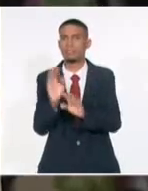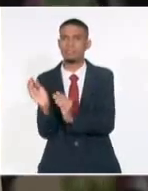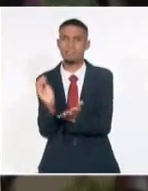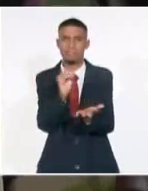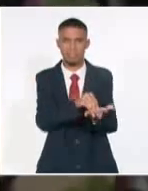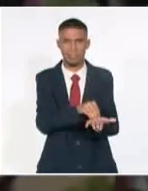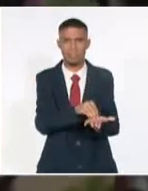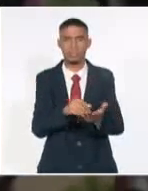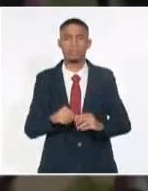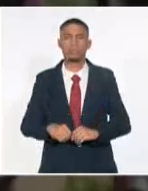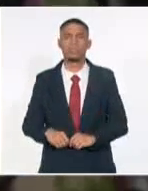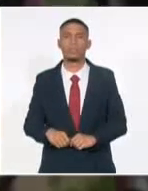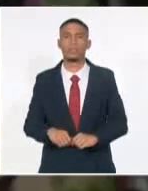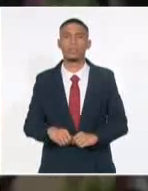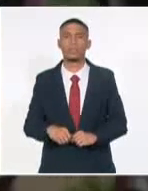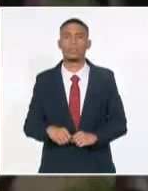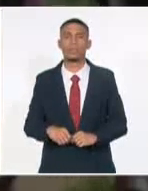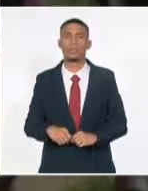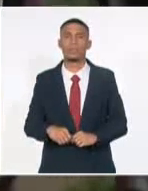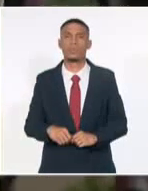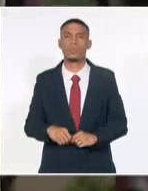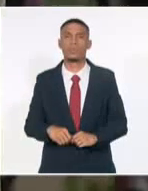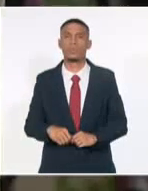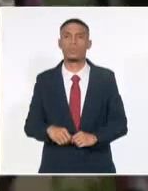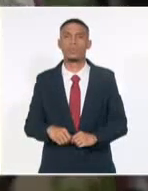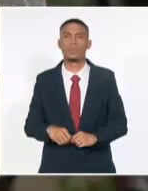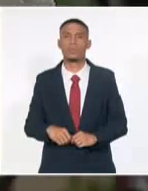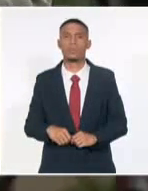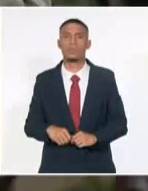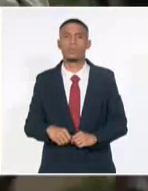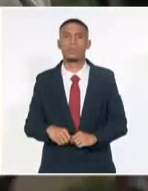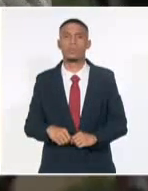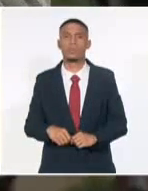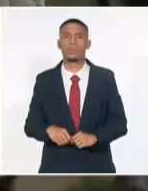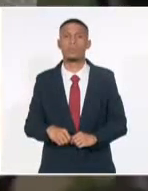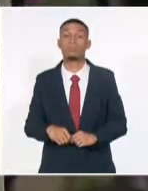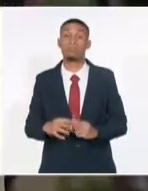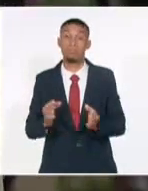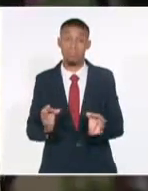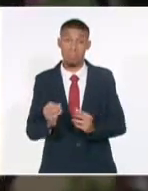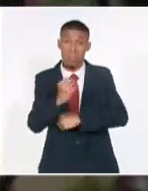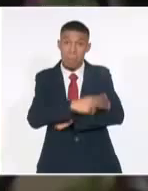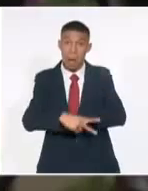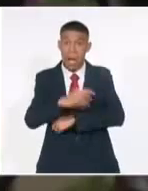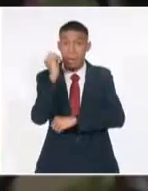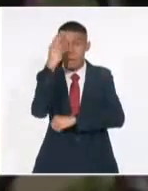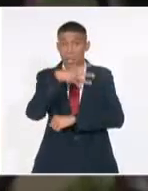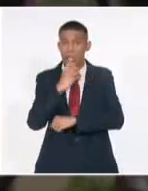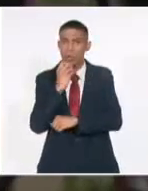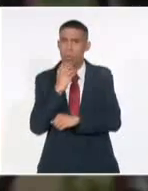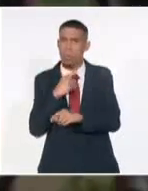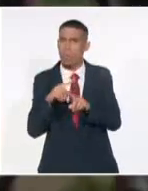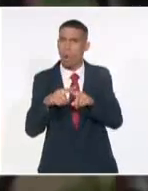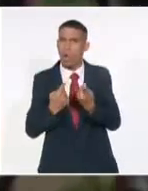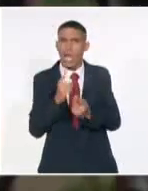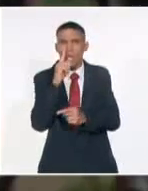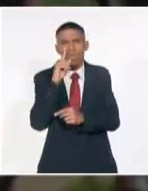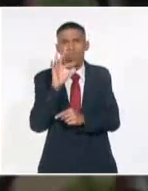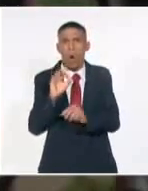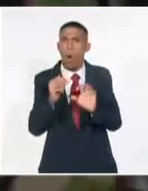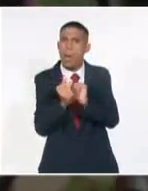estar creado con la resolución de la división de Palestina? Como palestino, el espíritu y la moral de